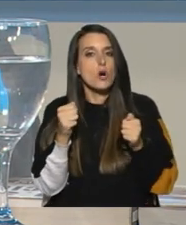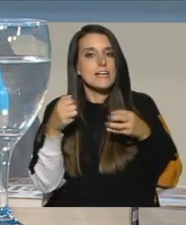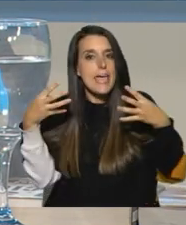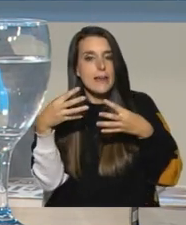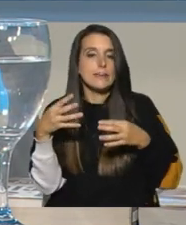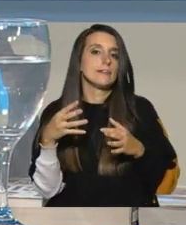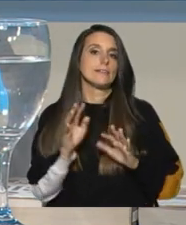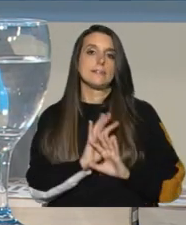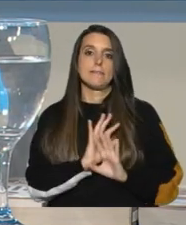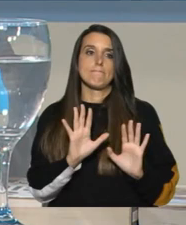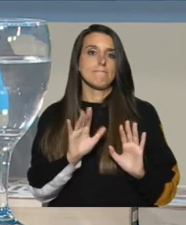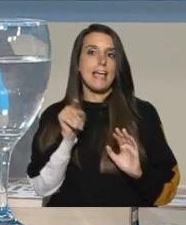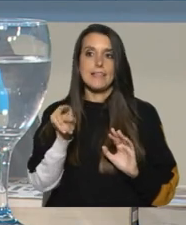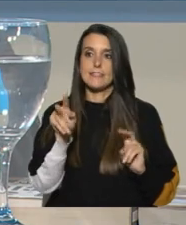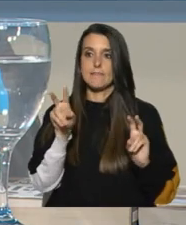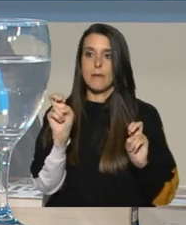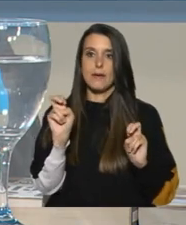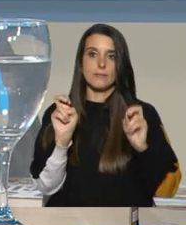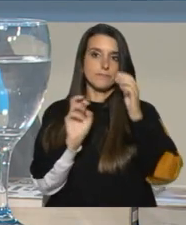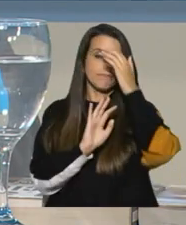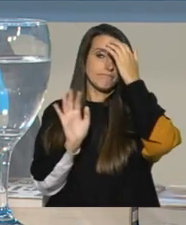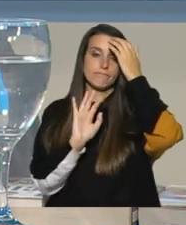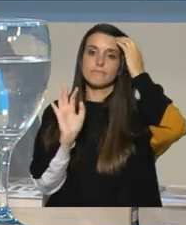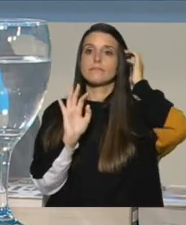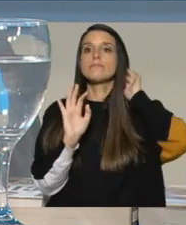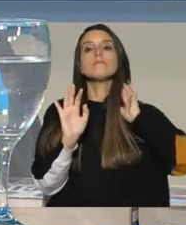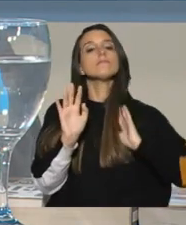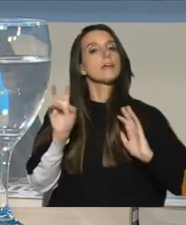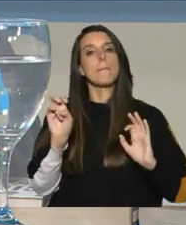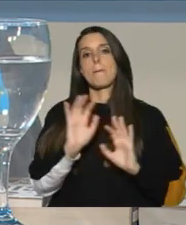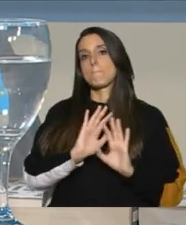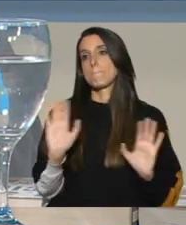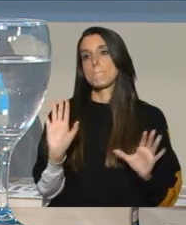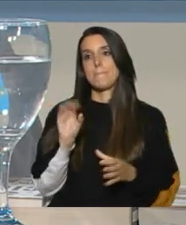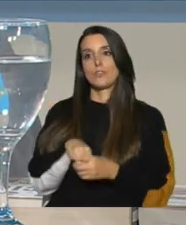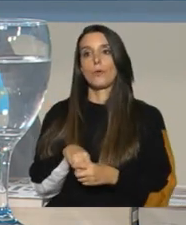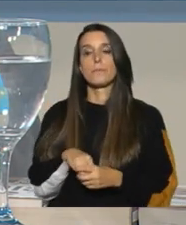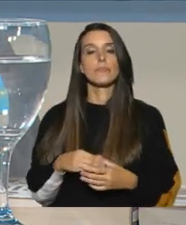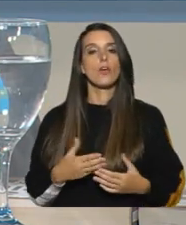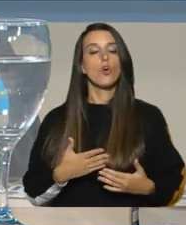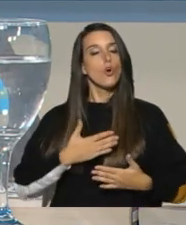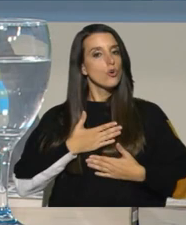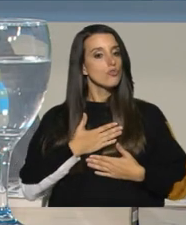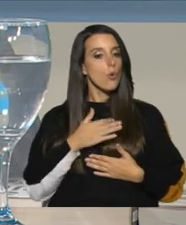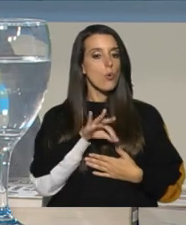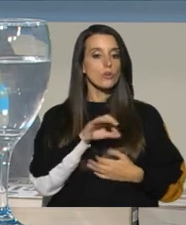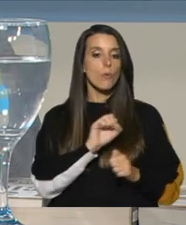no nos compete ese tipo de temas. Yo lo único que puedo